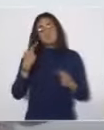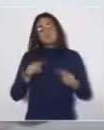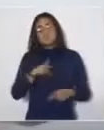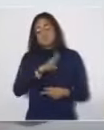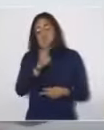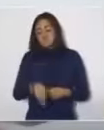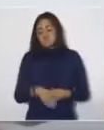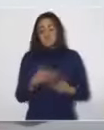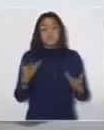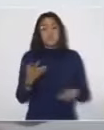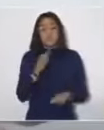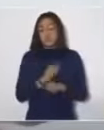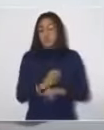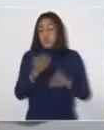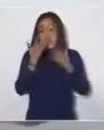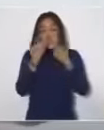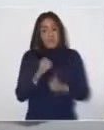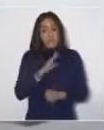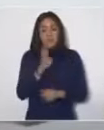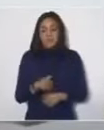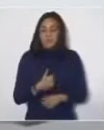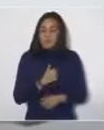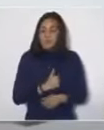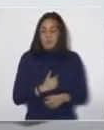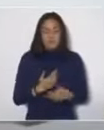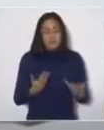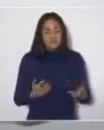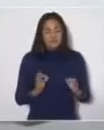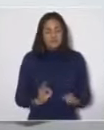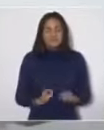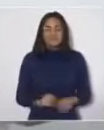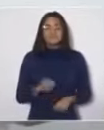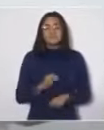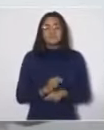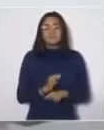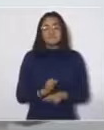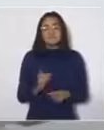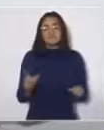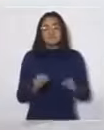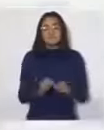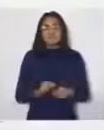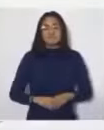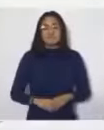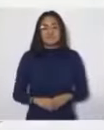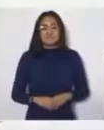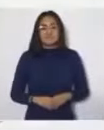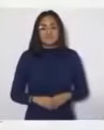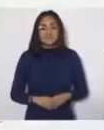defunciones, afortunadamente no hubo defunciones en las últimas 24 horas. Es cuanto, gobernador.